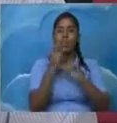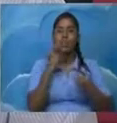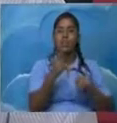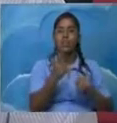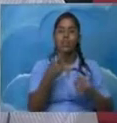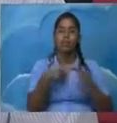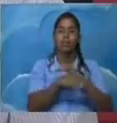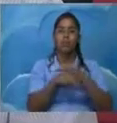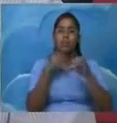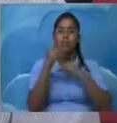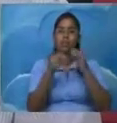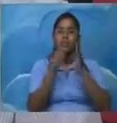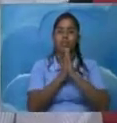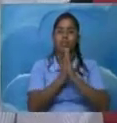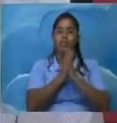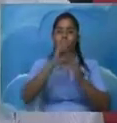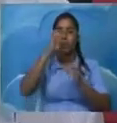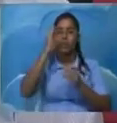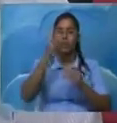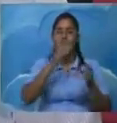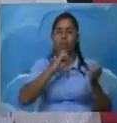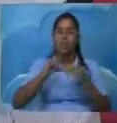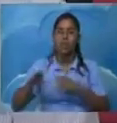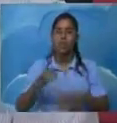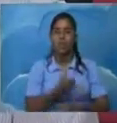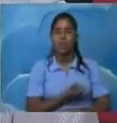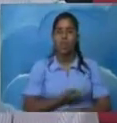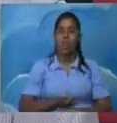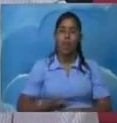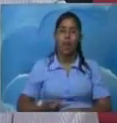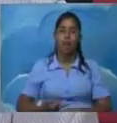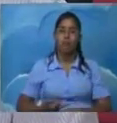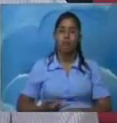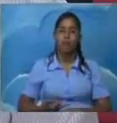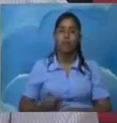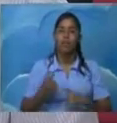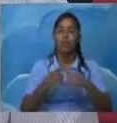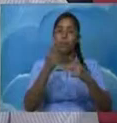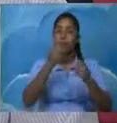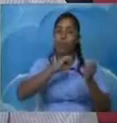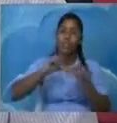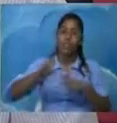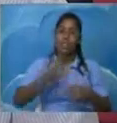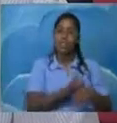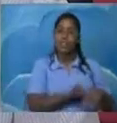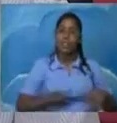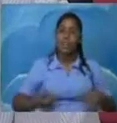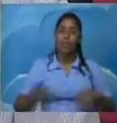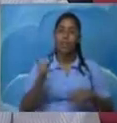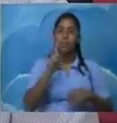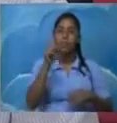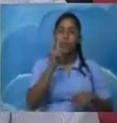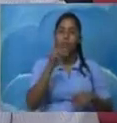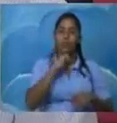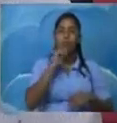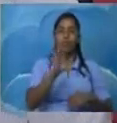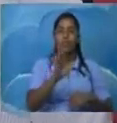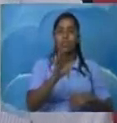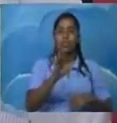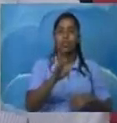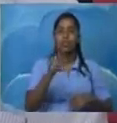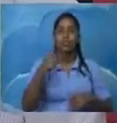hacer una oración, señora, para que Dios le quite esa hambre que tiene. Y yo, no, yo